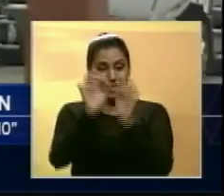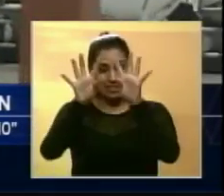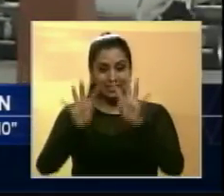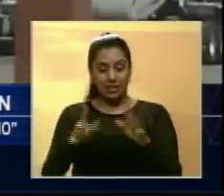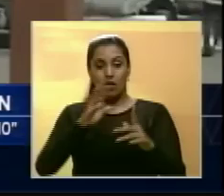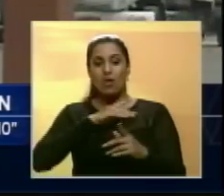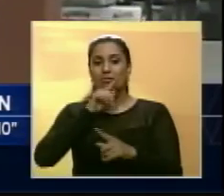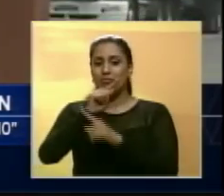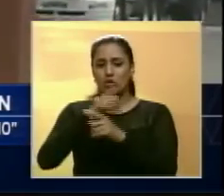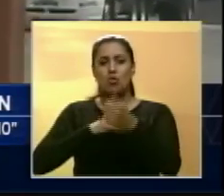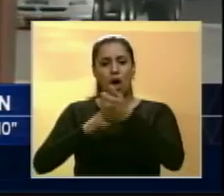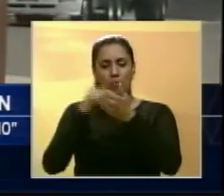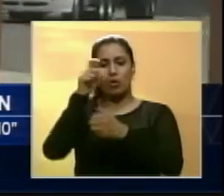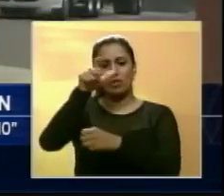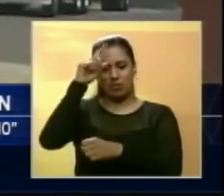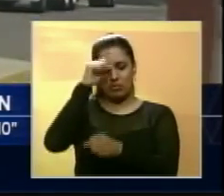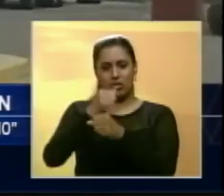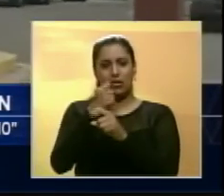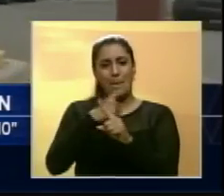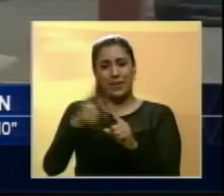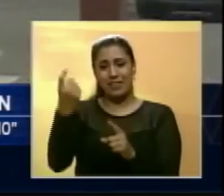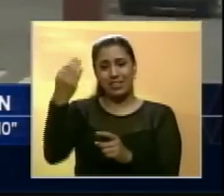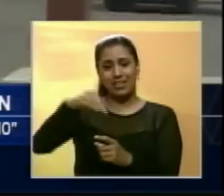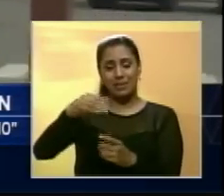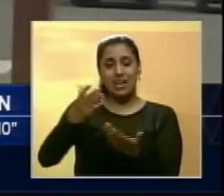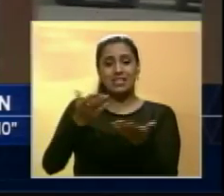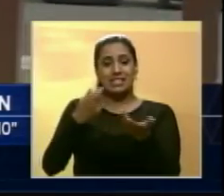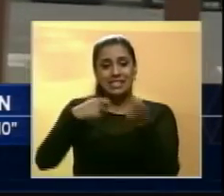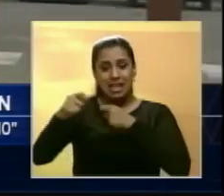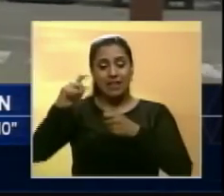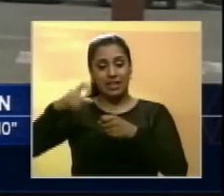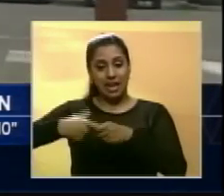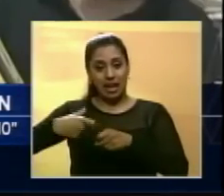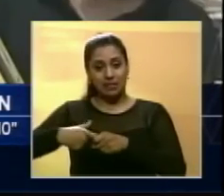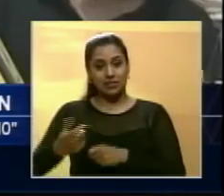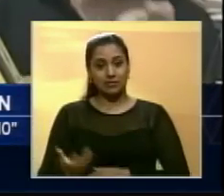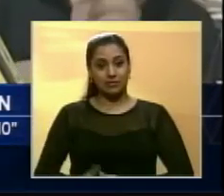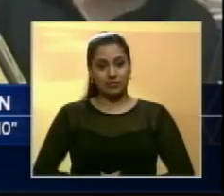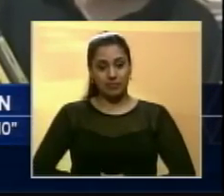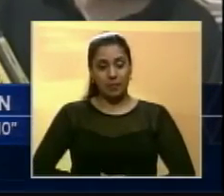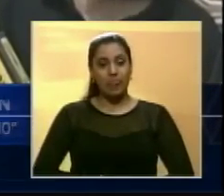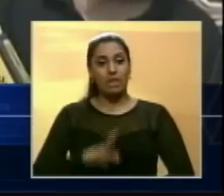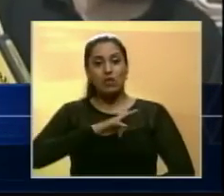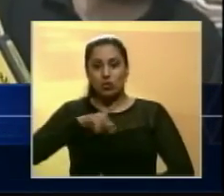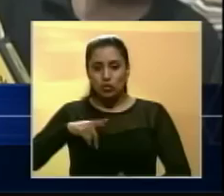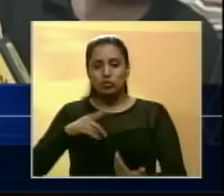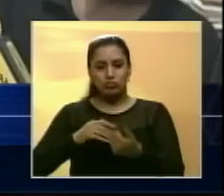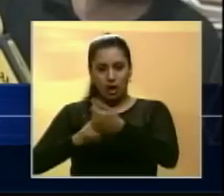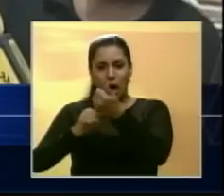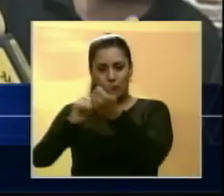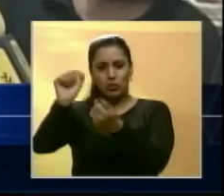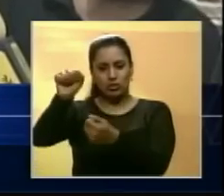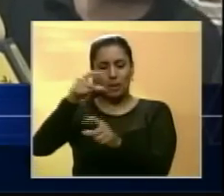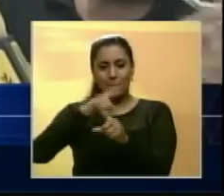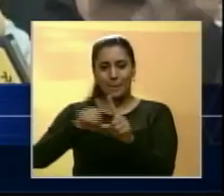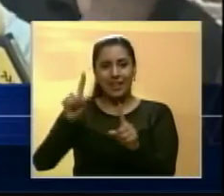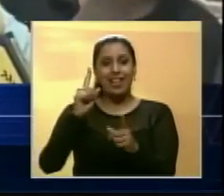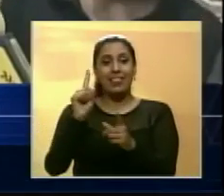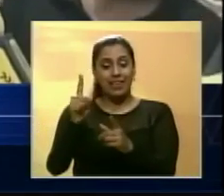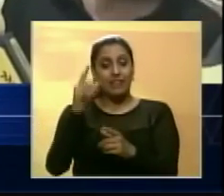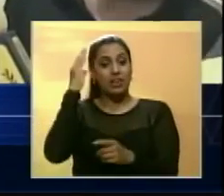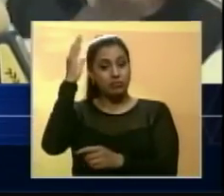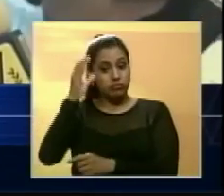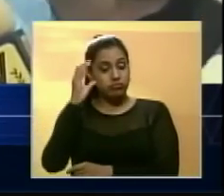apoyar las exigencias de los trabajadores, pero solicitan que les sea vendido el producto. Nosotros lo vamos a apoyar, pero también tienen que